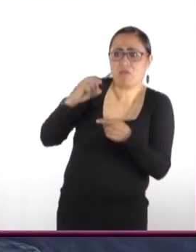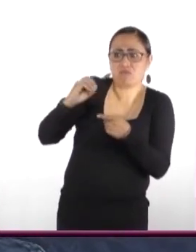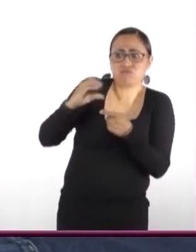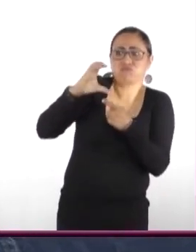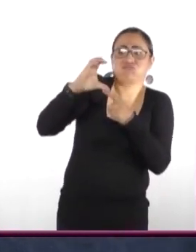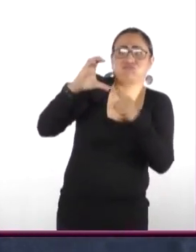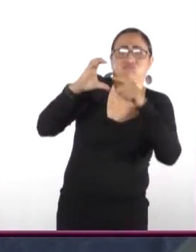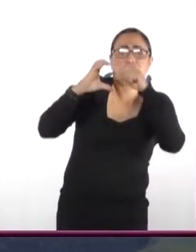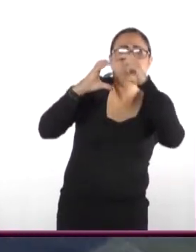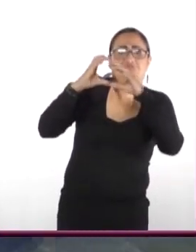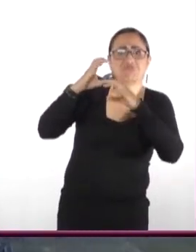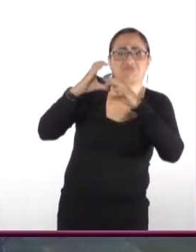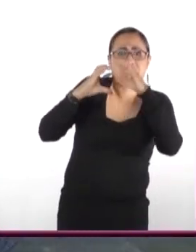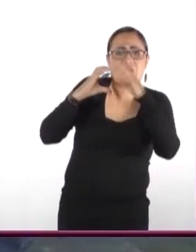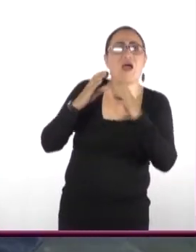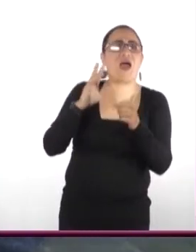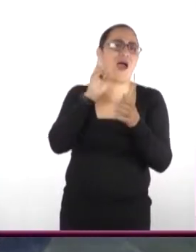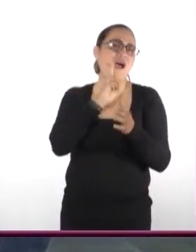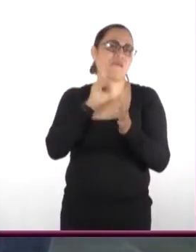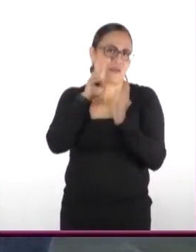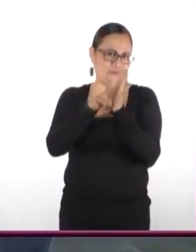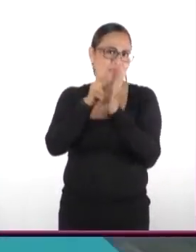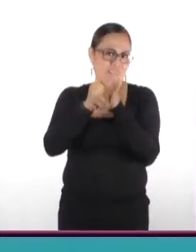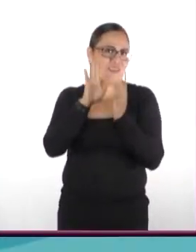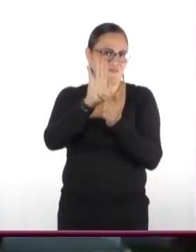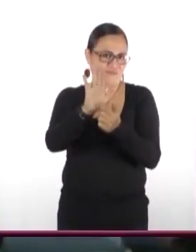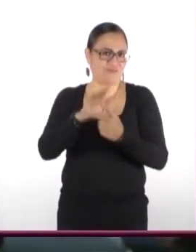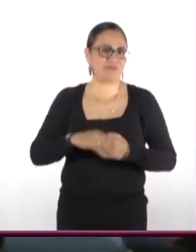engendro? Yo no te voy a decir, pero mira esta cápsula.